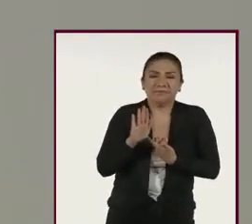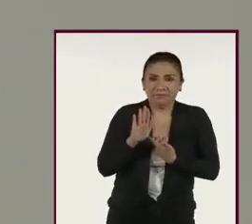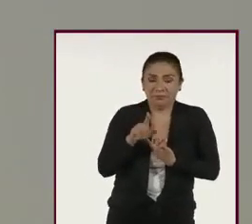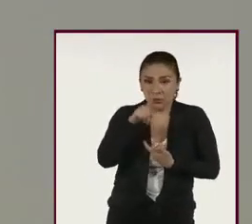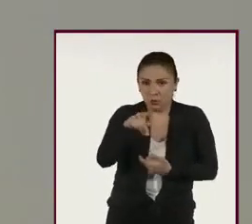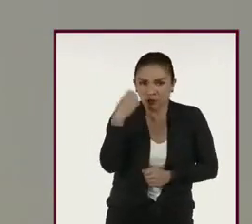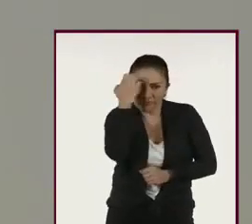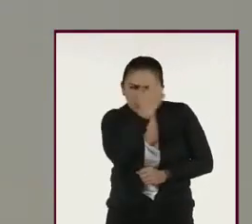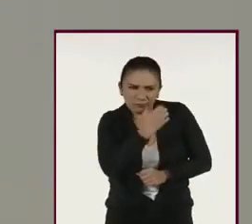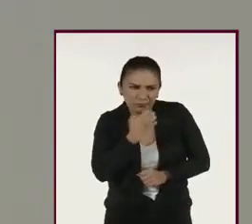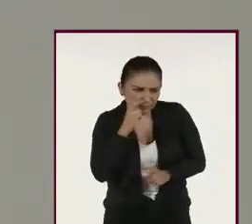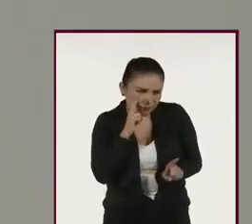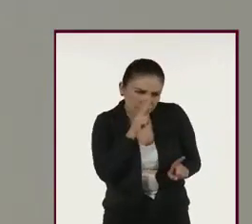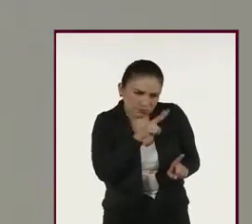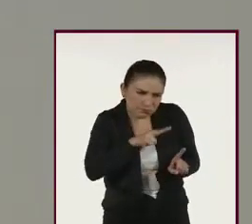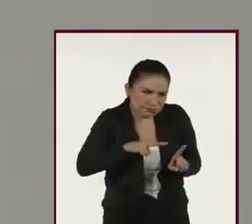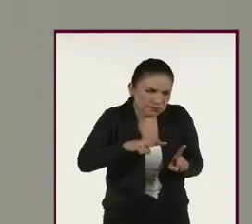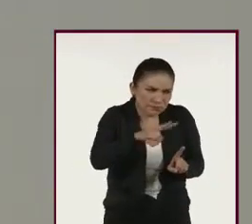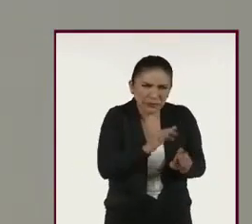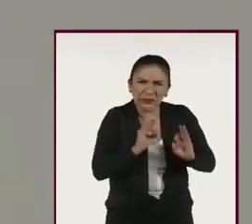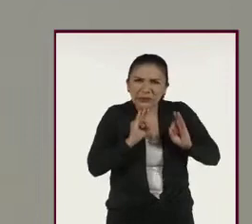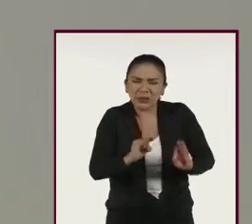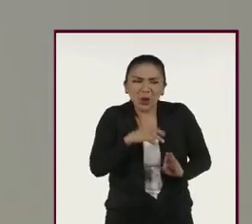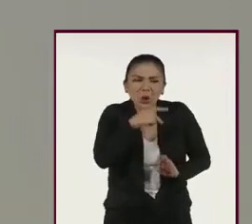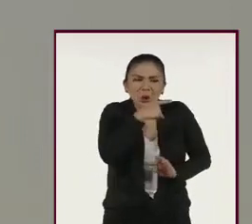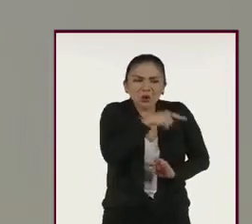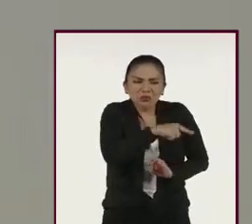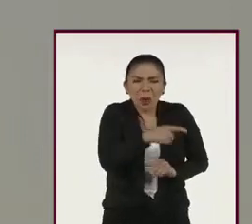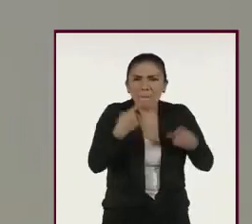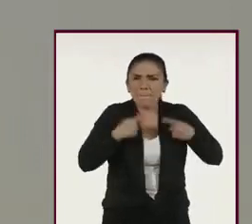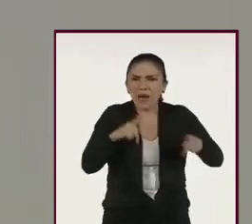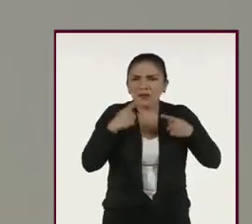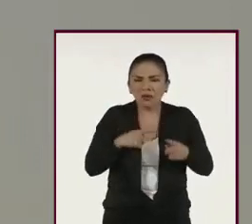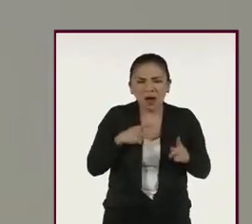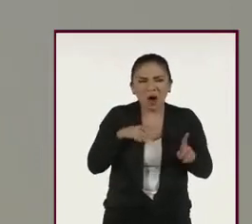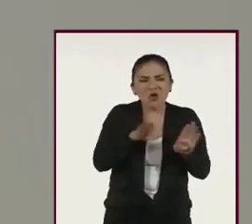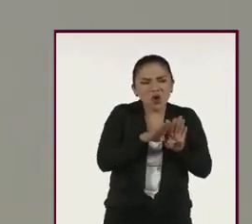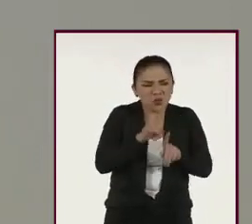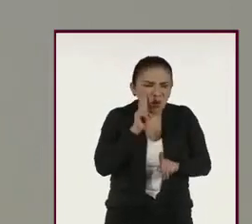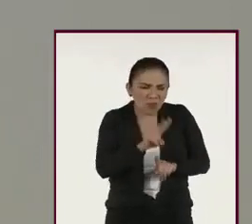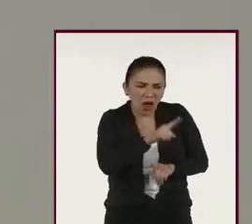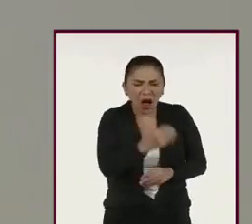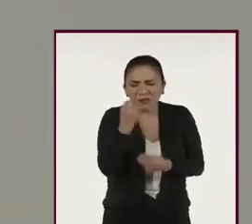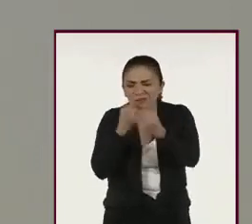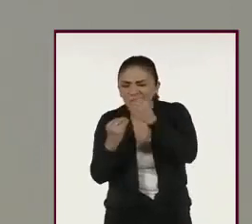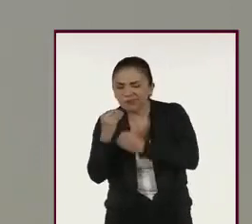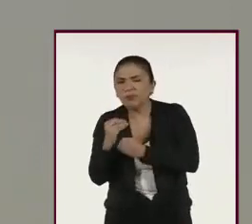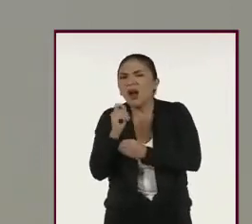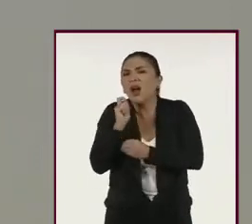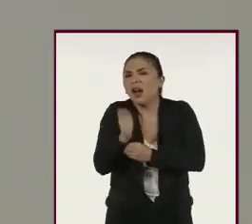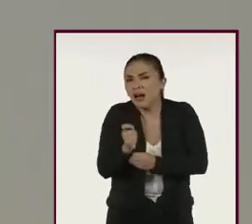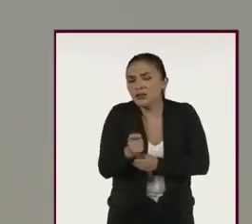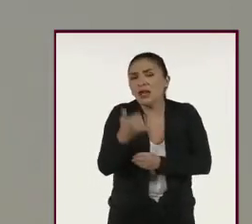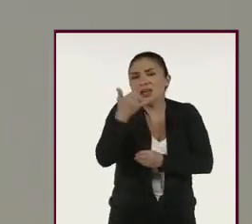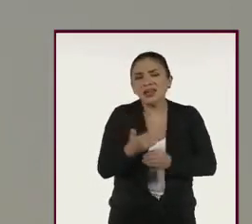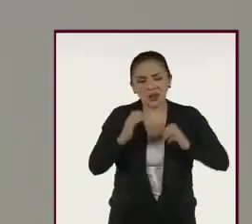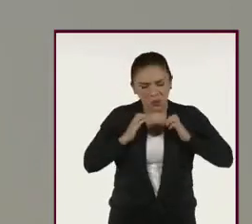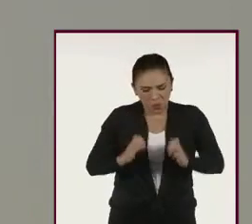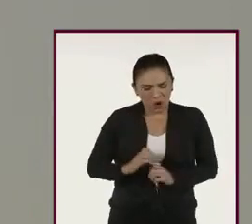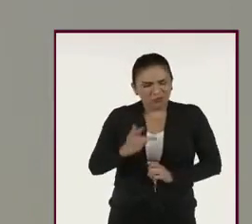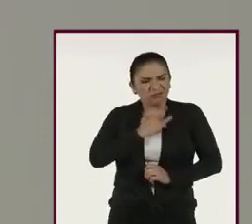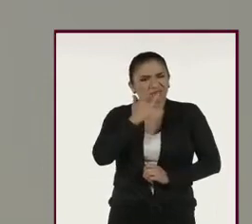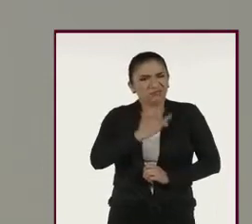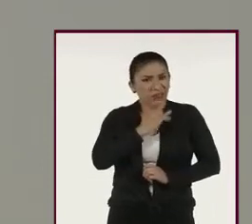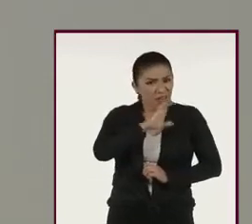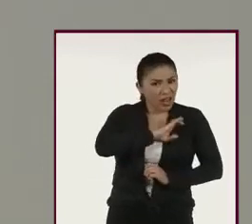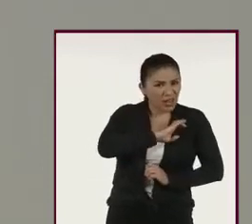Poder observar de una manera muy detallada cómo es su relación con los alimentos y cómo es su relación con el cuerpo, nos